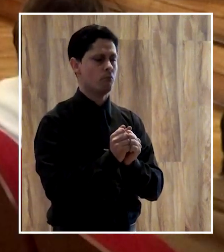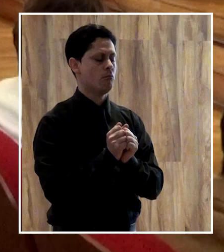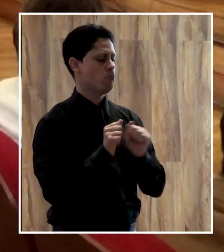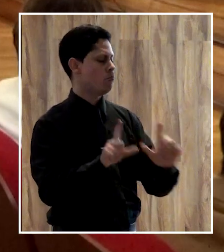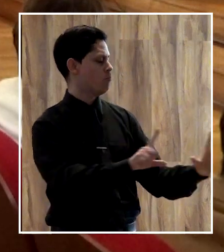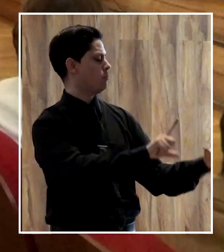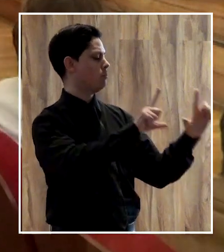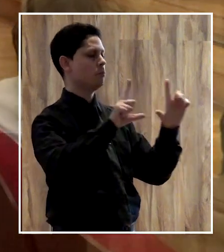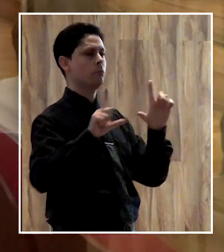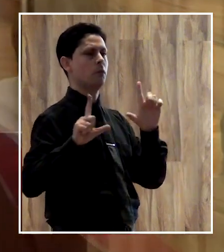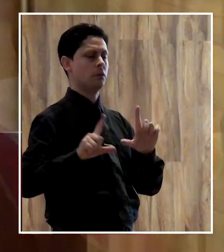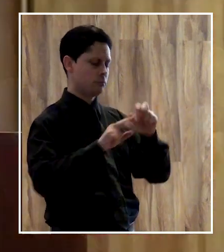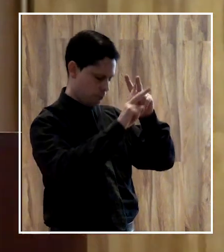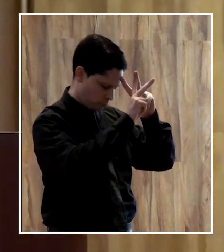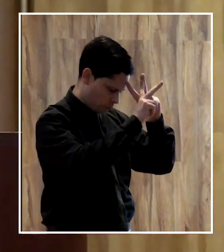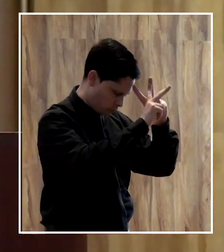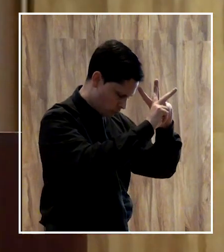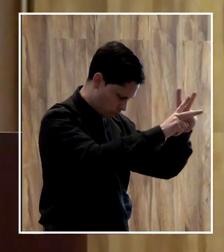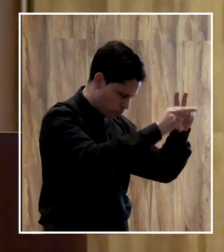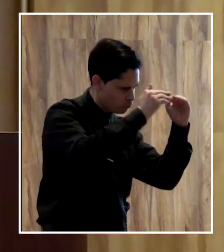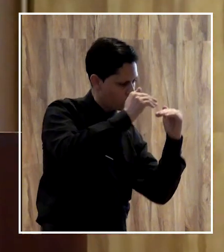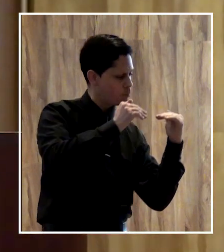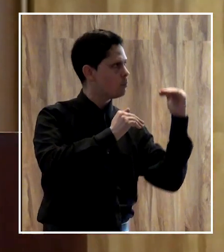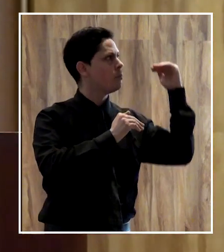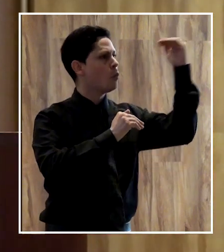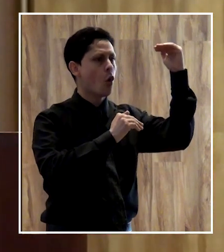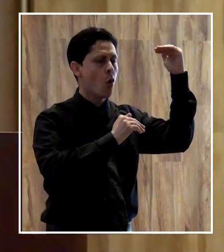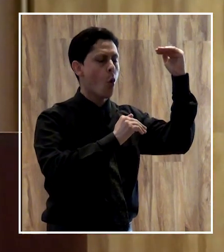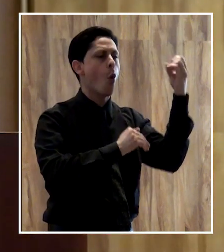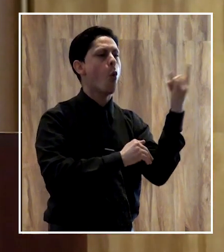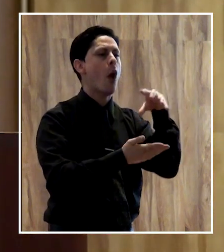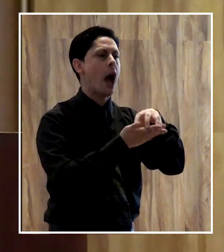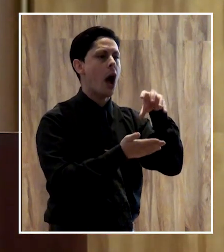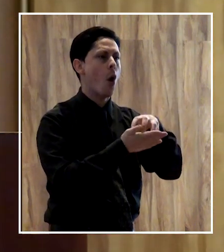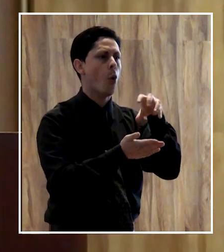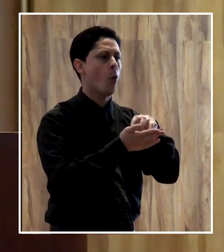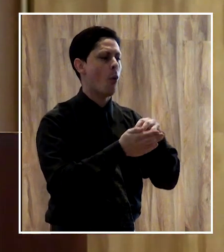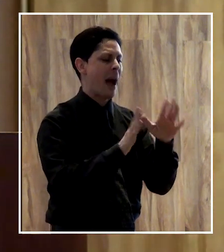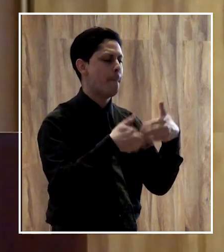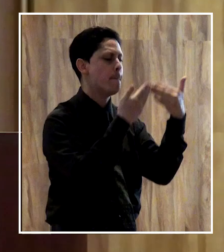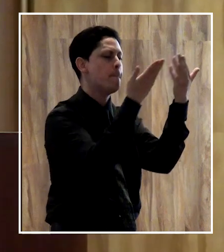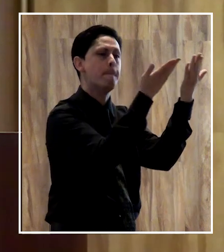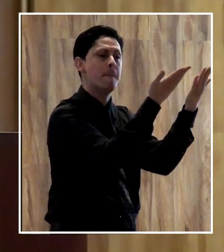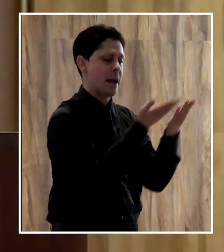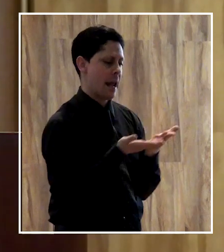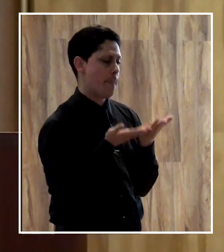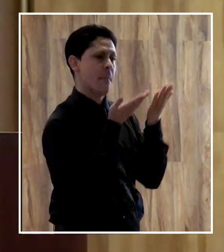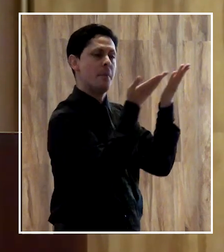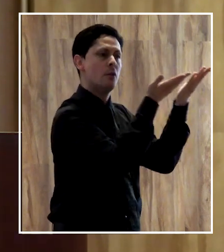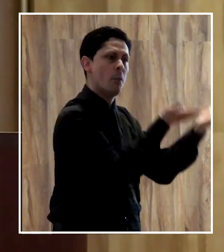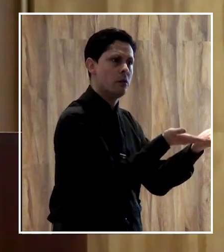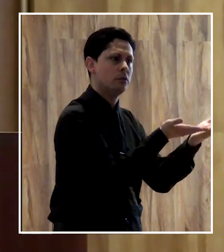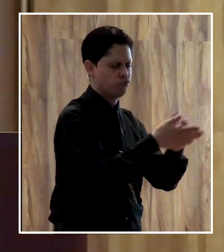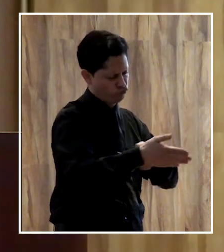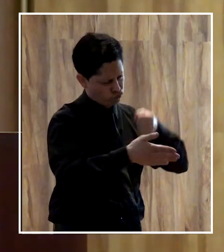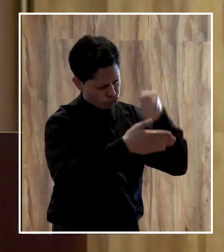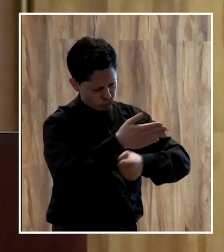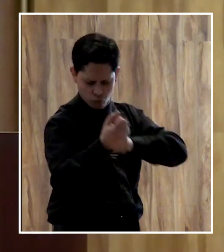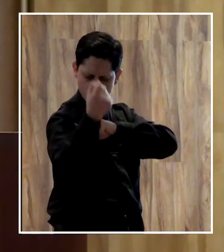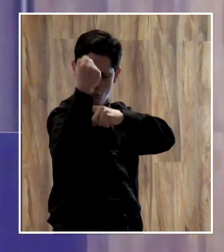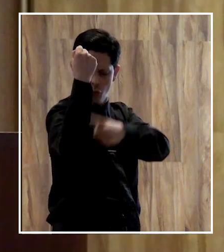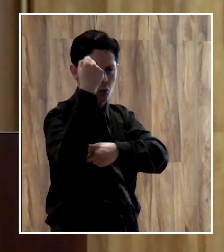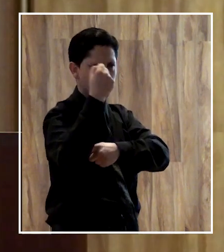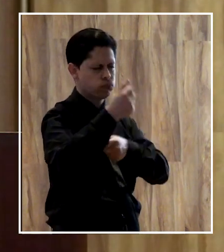La distinción del doctor honoris causa es el máximo reconocimiento de la UMCE y se concede a personas que en virtud de